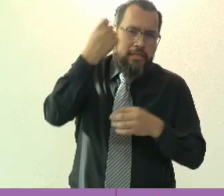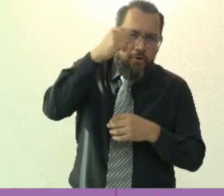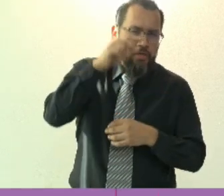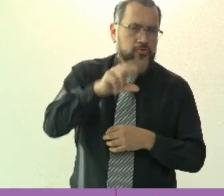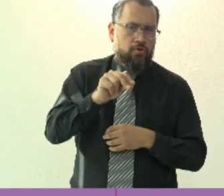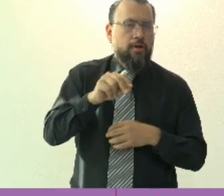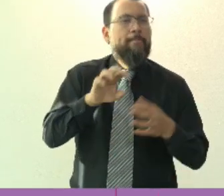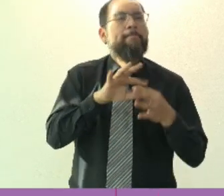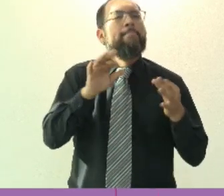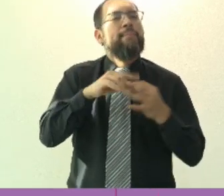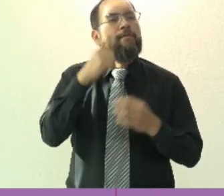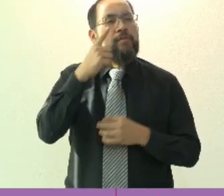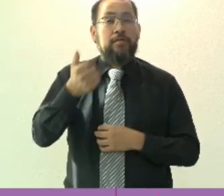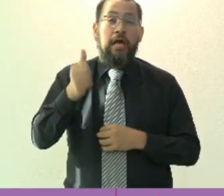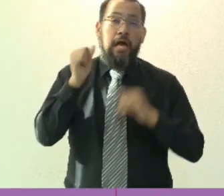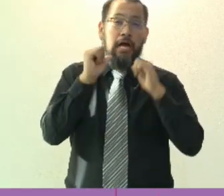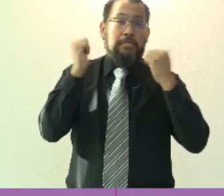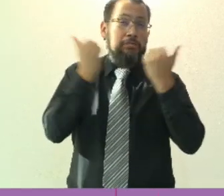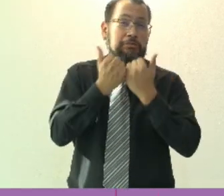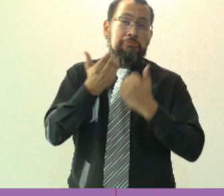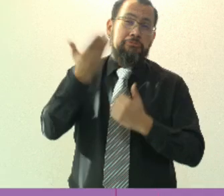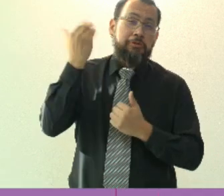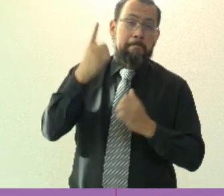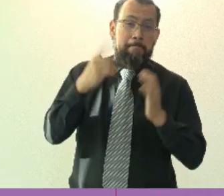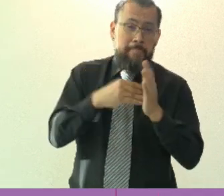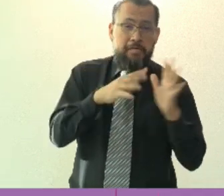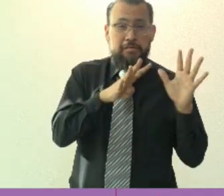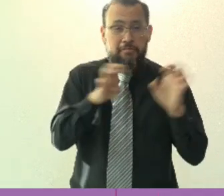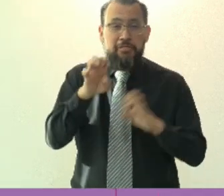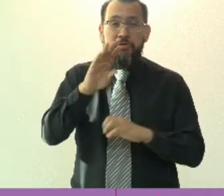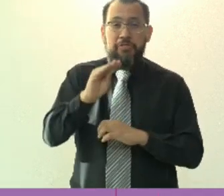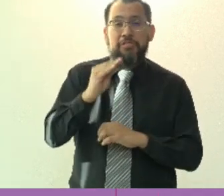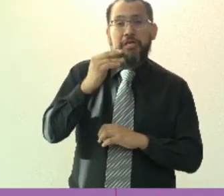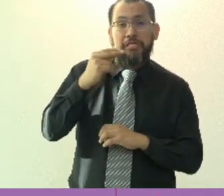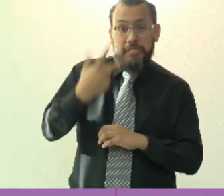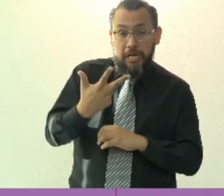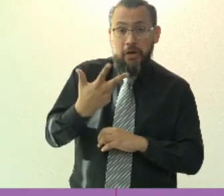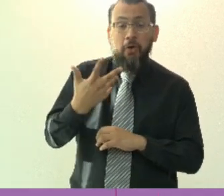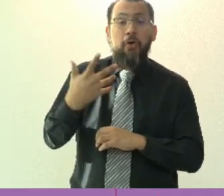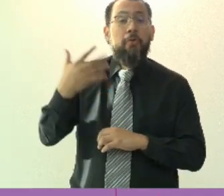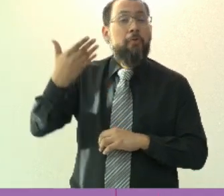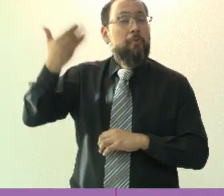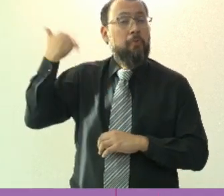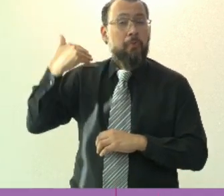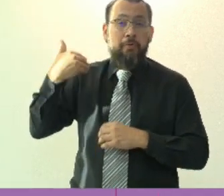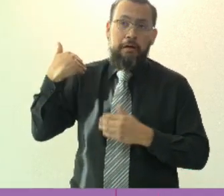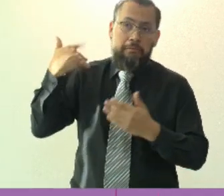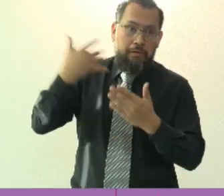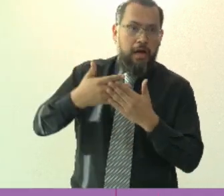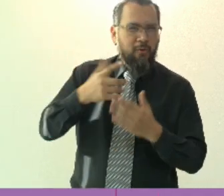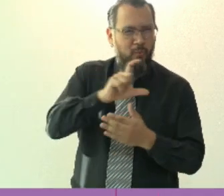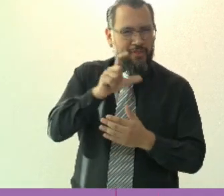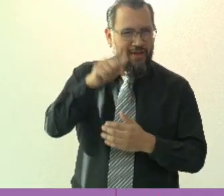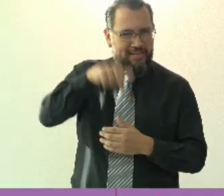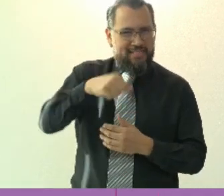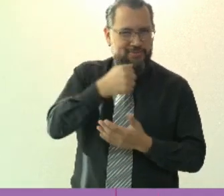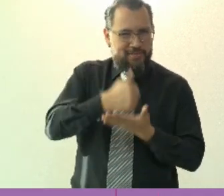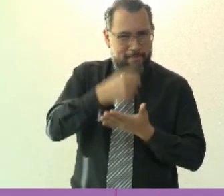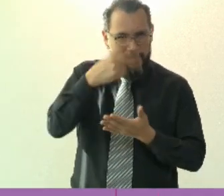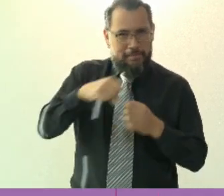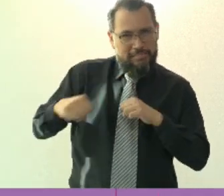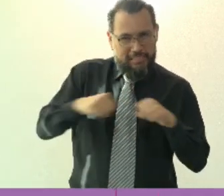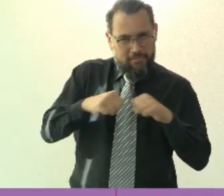en el circuito de sociedad civil desde 1985. Me inauguré con el temblor de aquí de la Ciudad de México. Y en ese